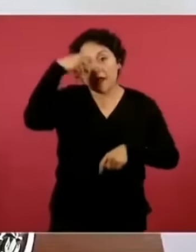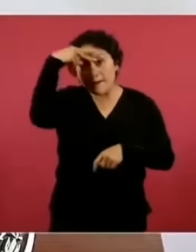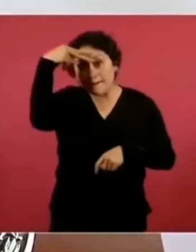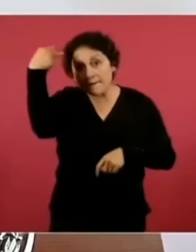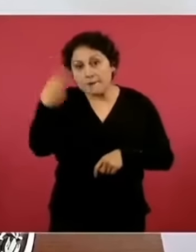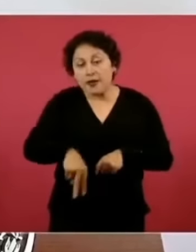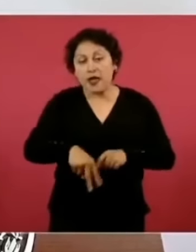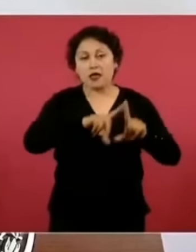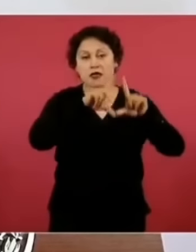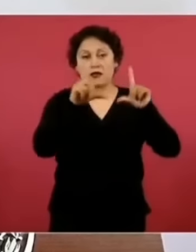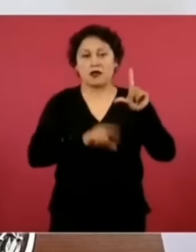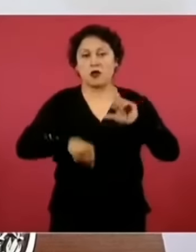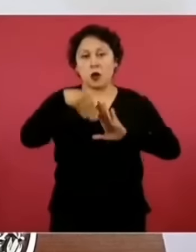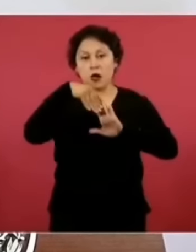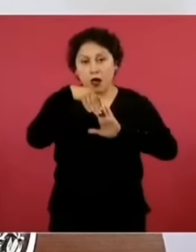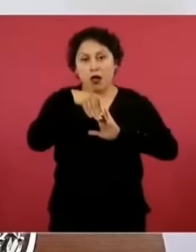en